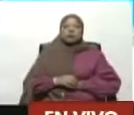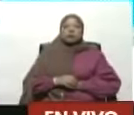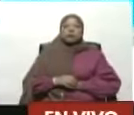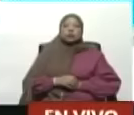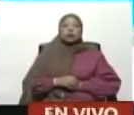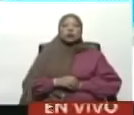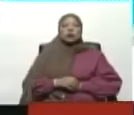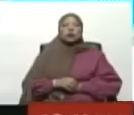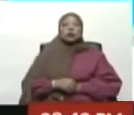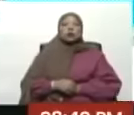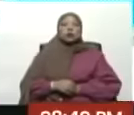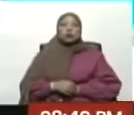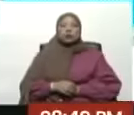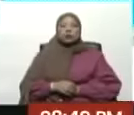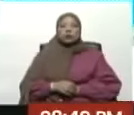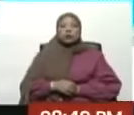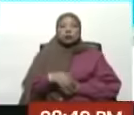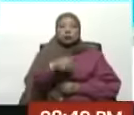Están locas.